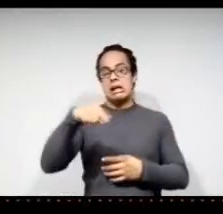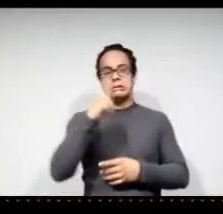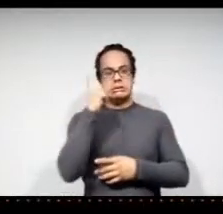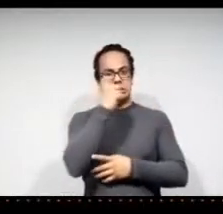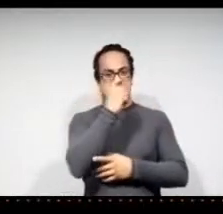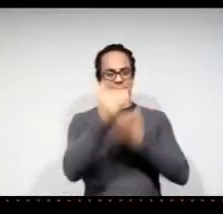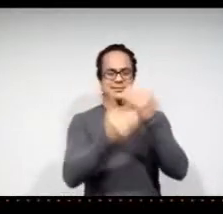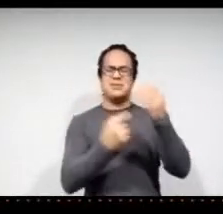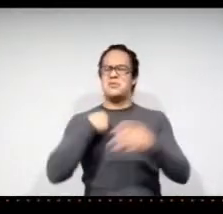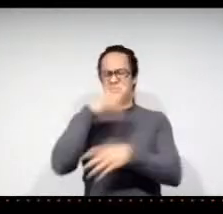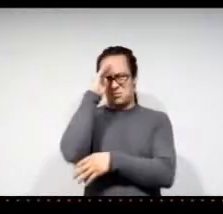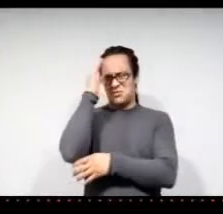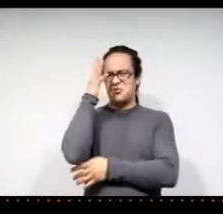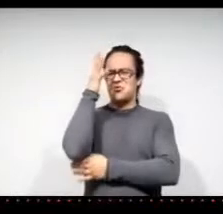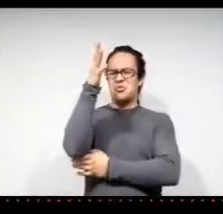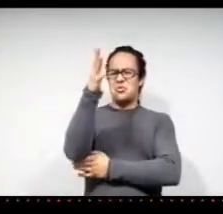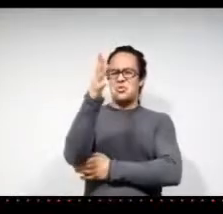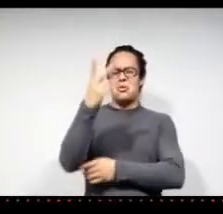que siempre es